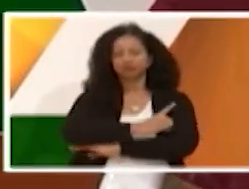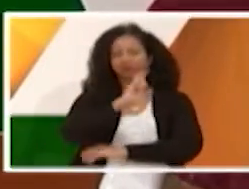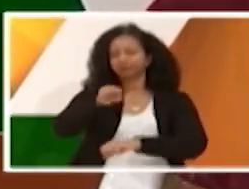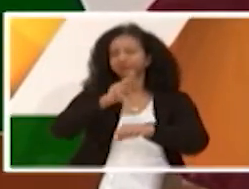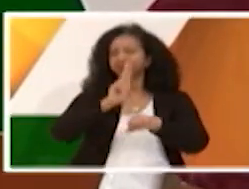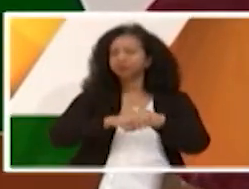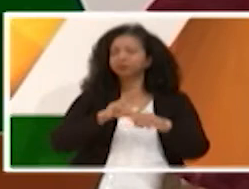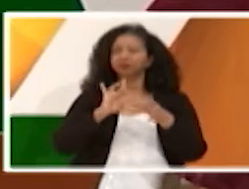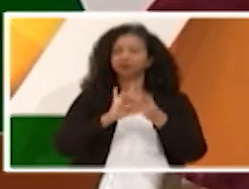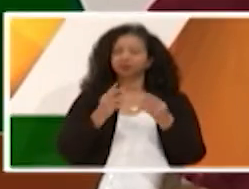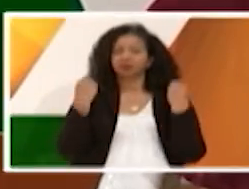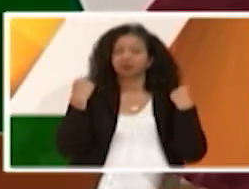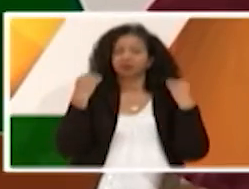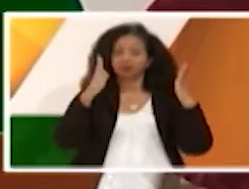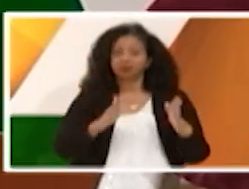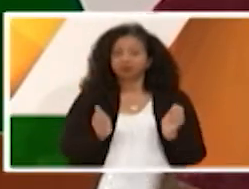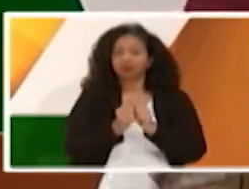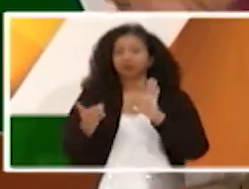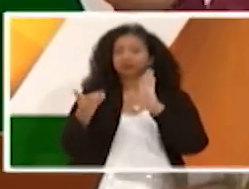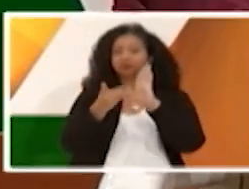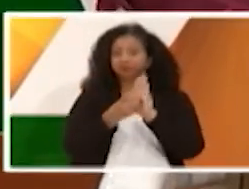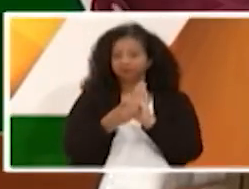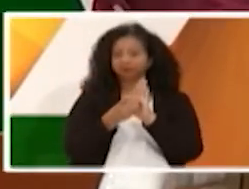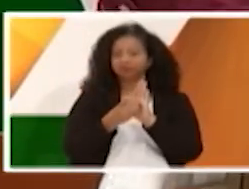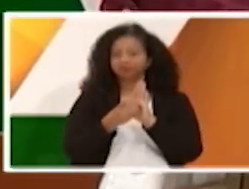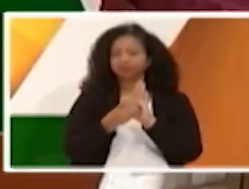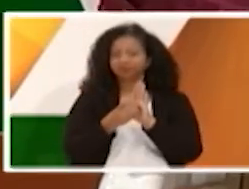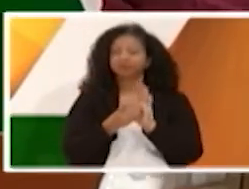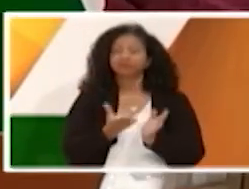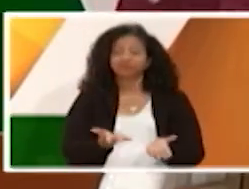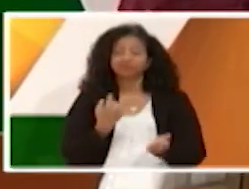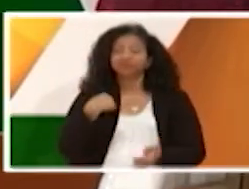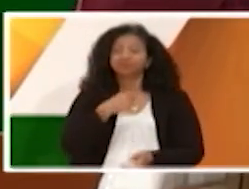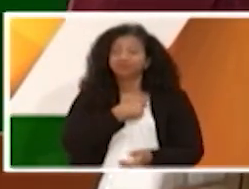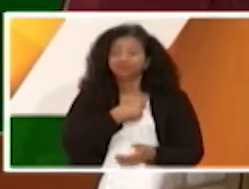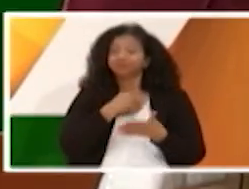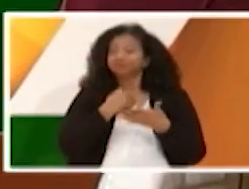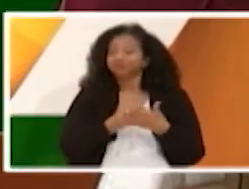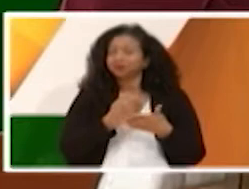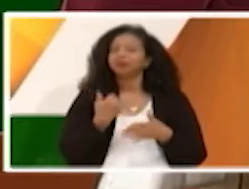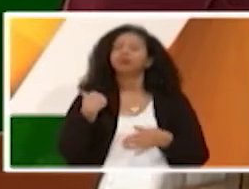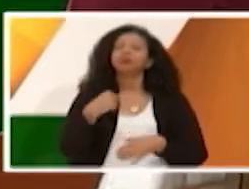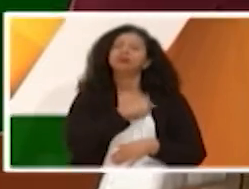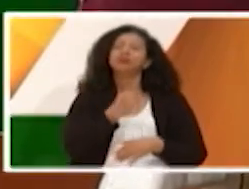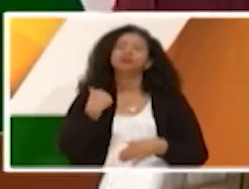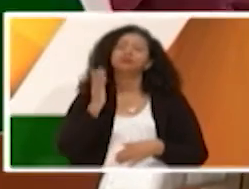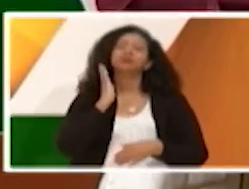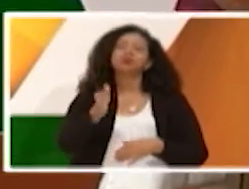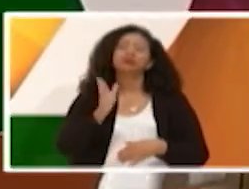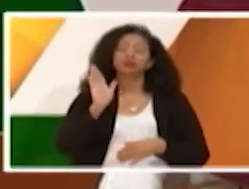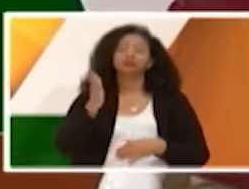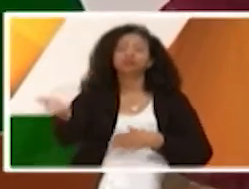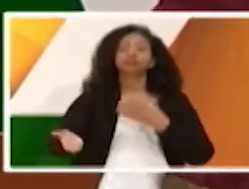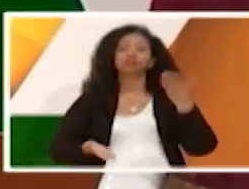Nacional del Atleta con Discapacidad. Y tenemos pronto aquí, por cierto, el invitacional de tenis,